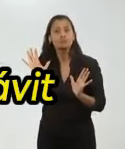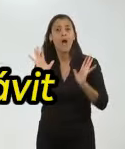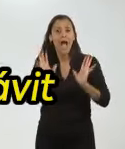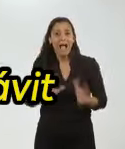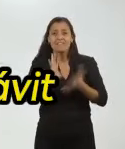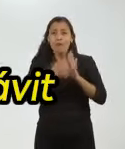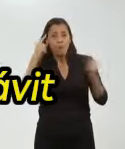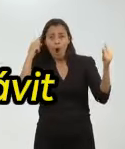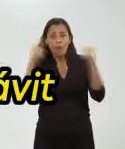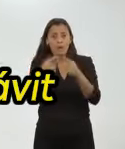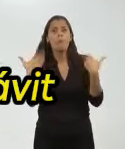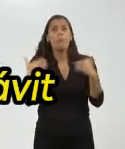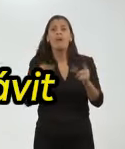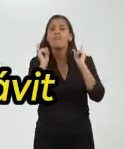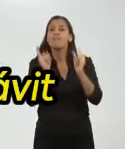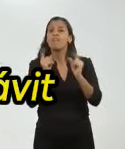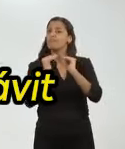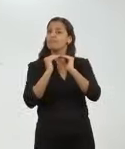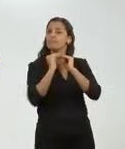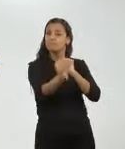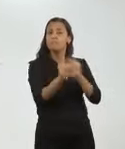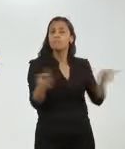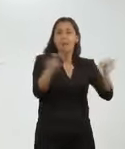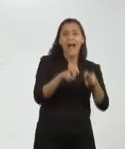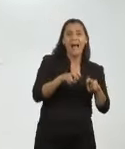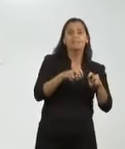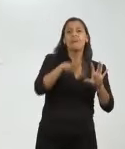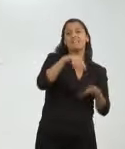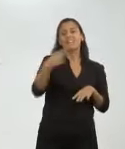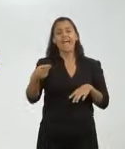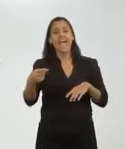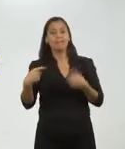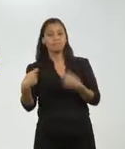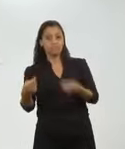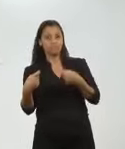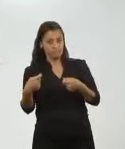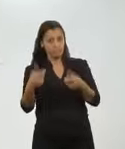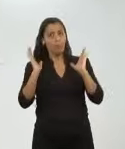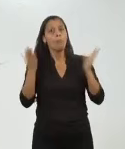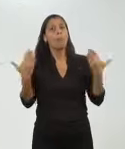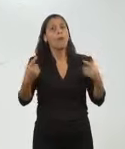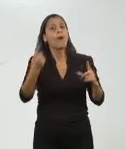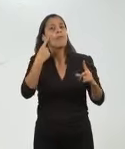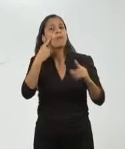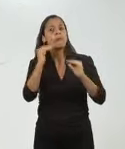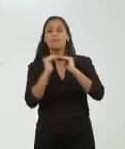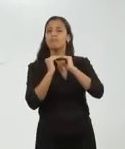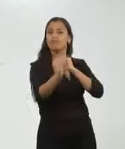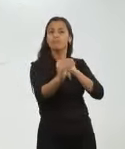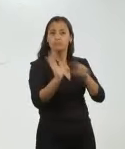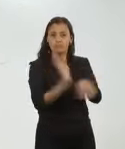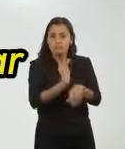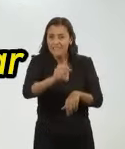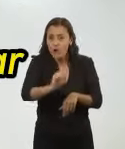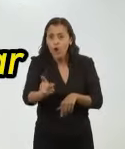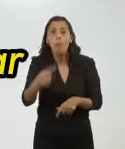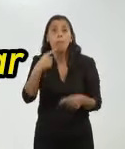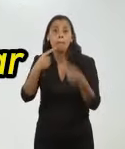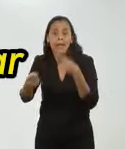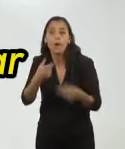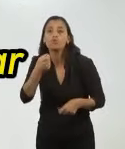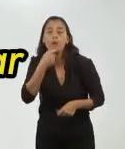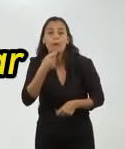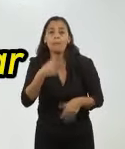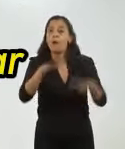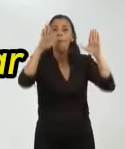ese objetivo de mantener el superhit menciono solamente dos o tres variables importantes digo de congelar